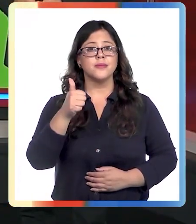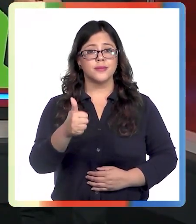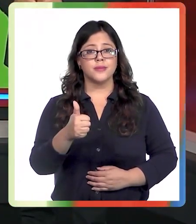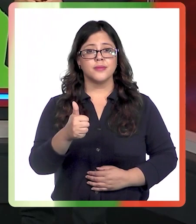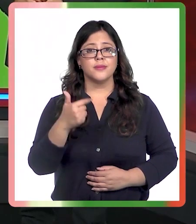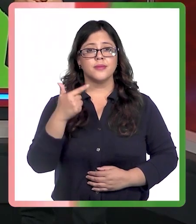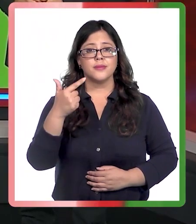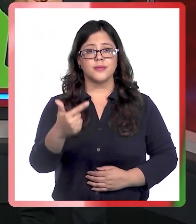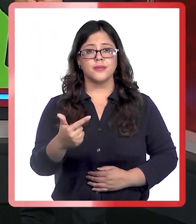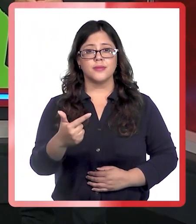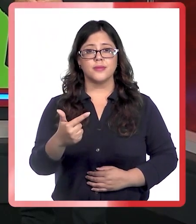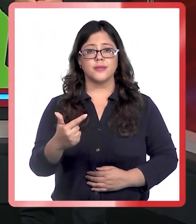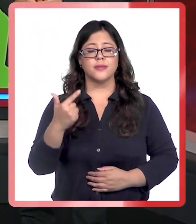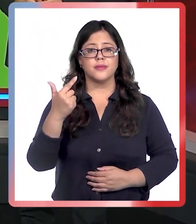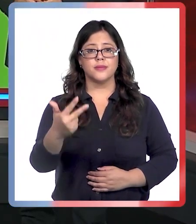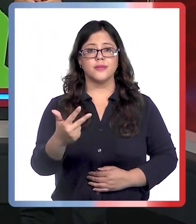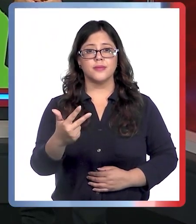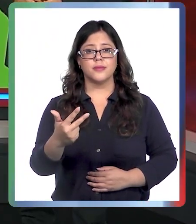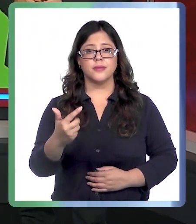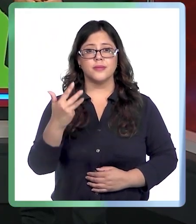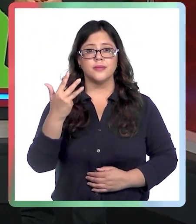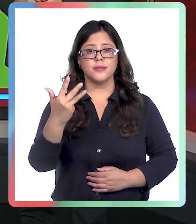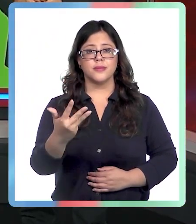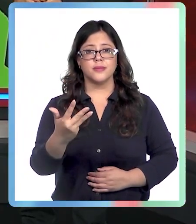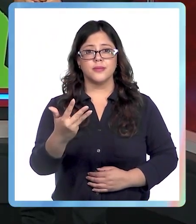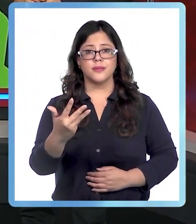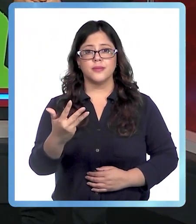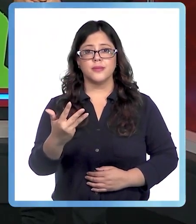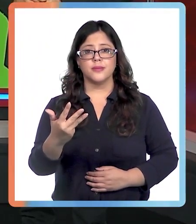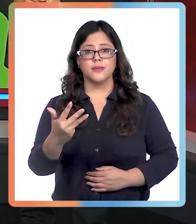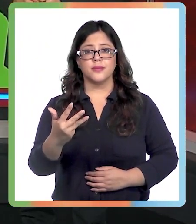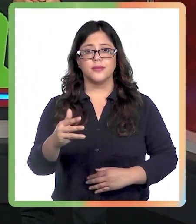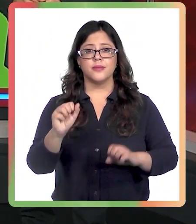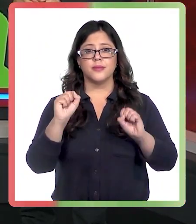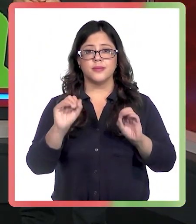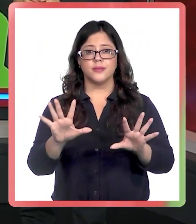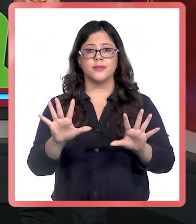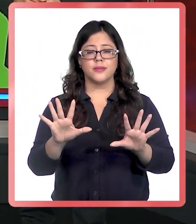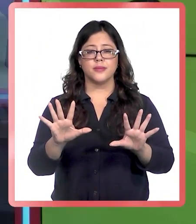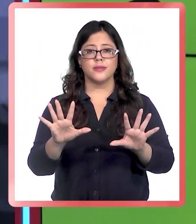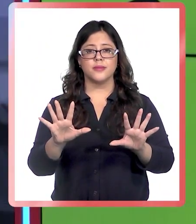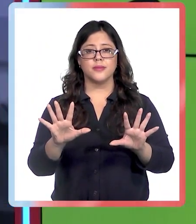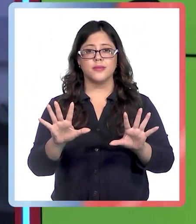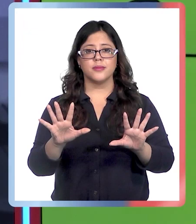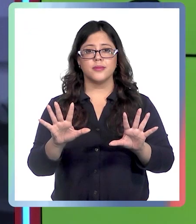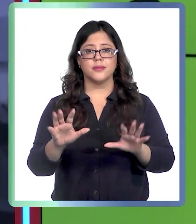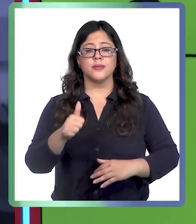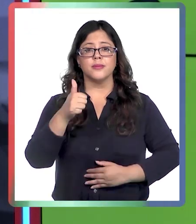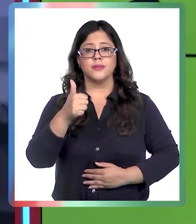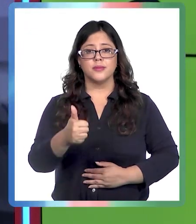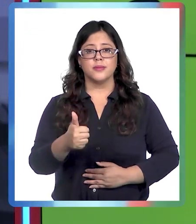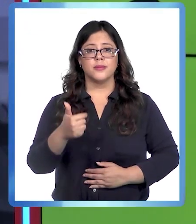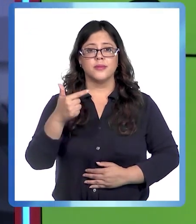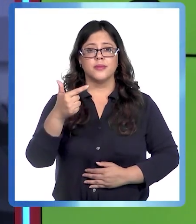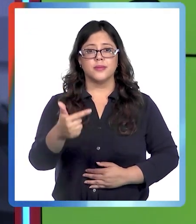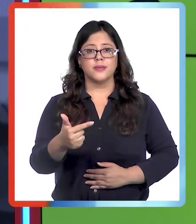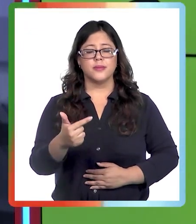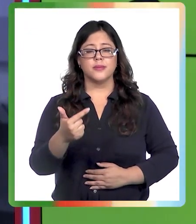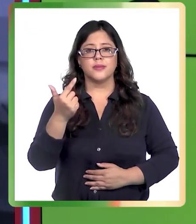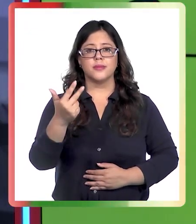6, 7, 8, 9, 10. 6,